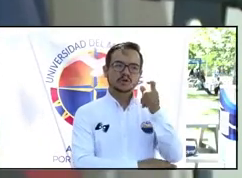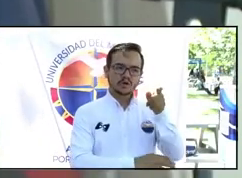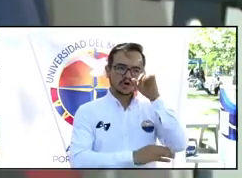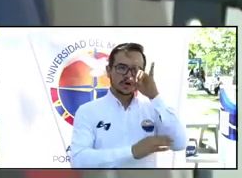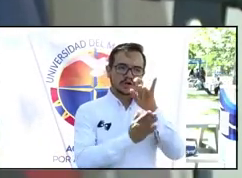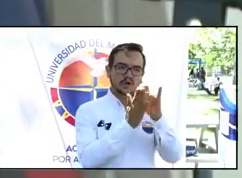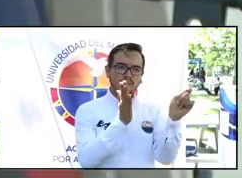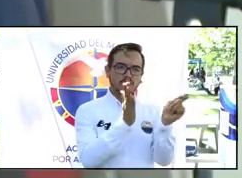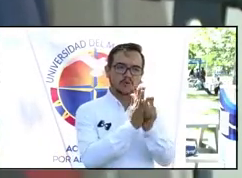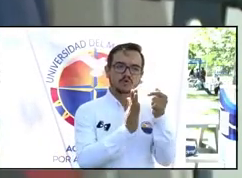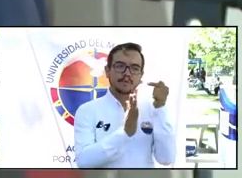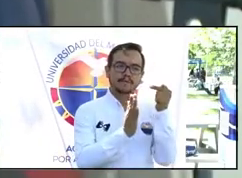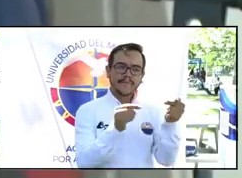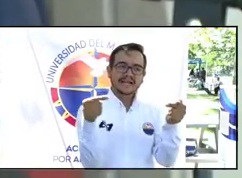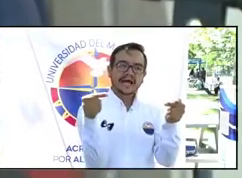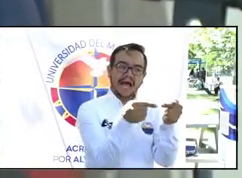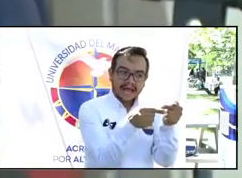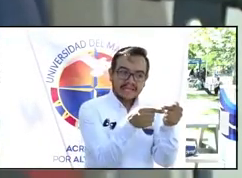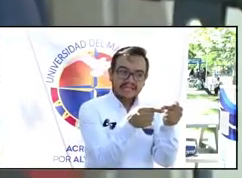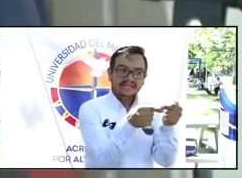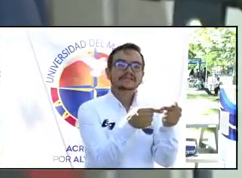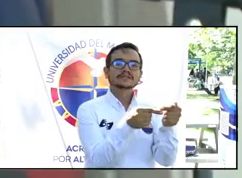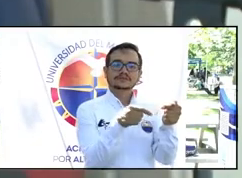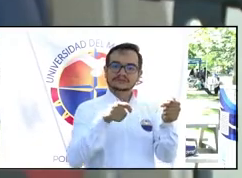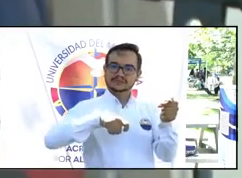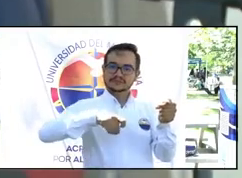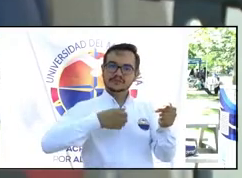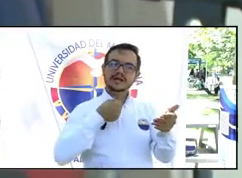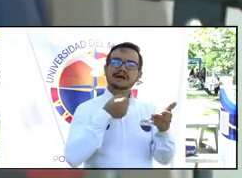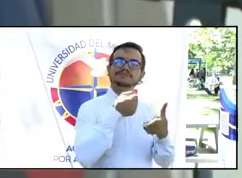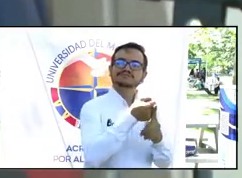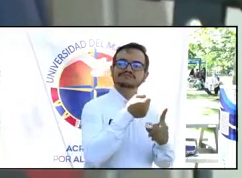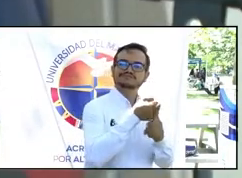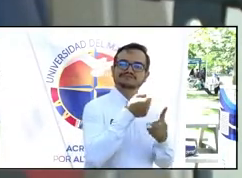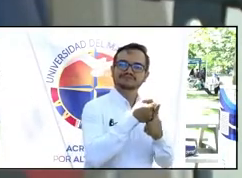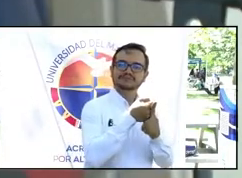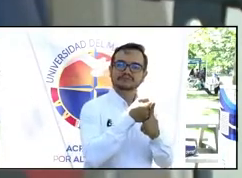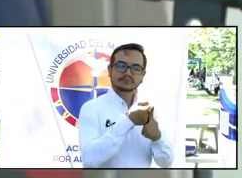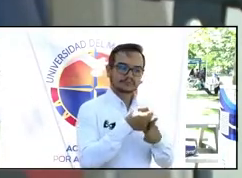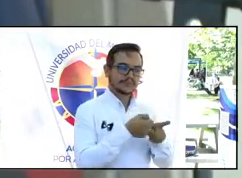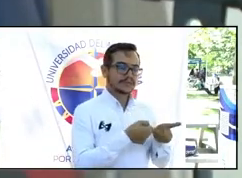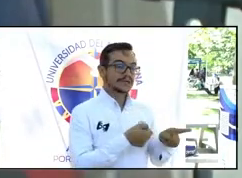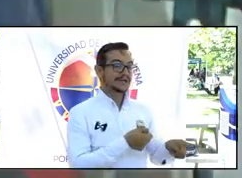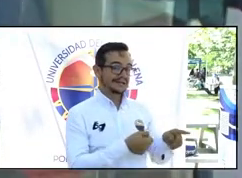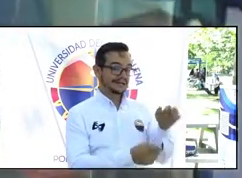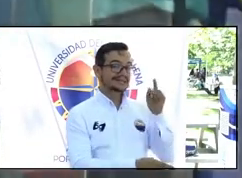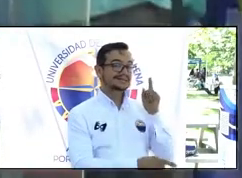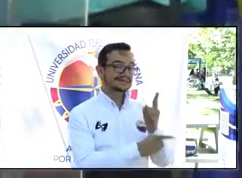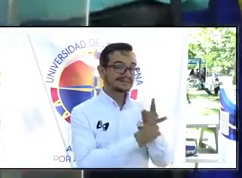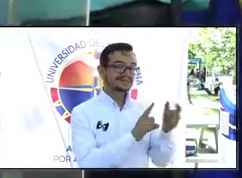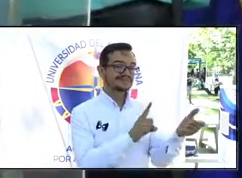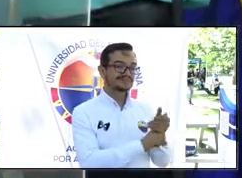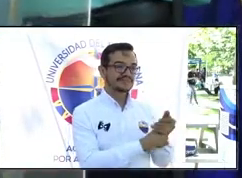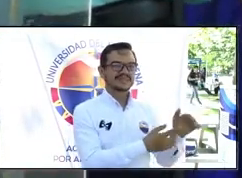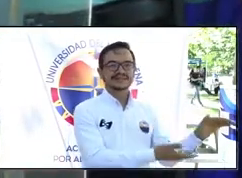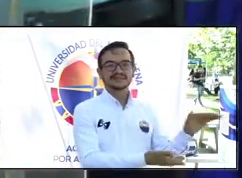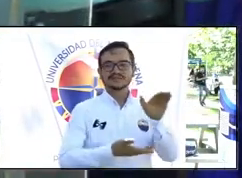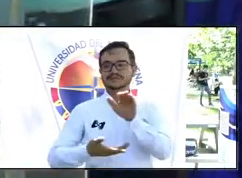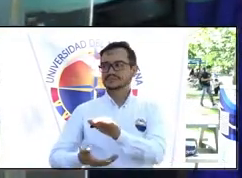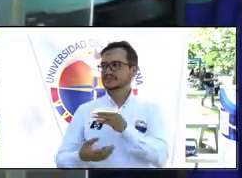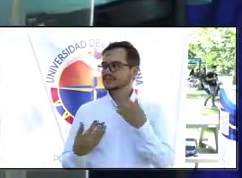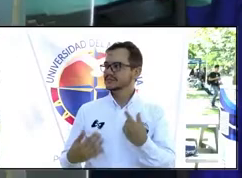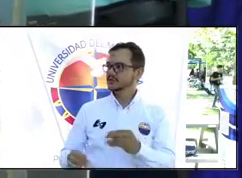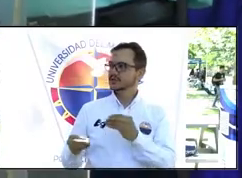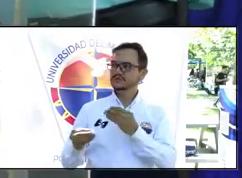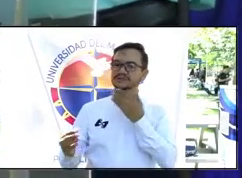mal, porque ahí es donde yo voy a trabajar. Pues aquí tenemos el trabajo que él se propuso, y eso es un gran motivo